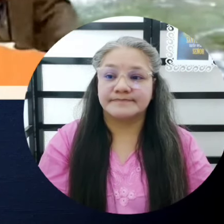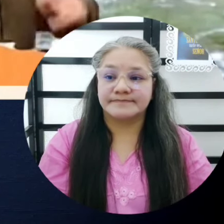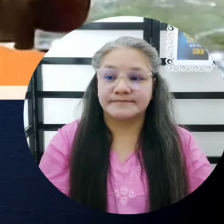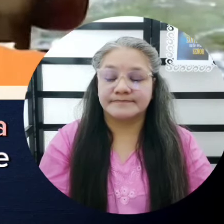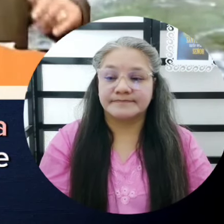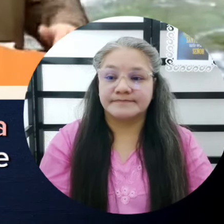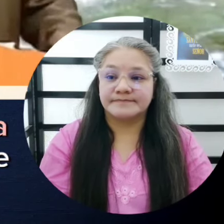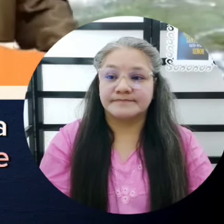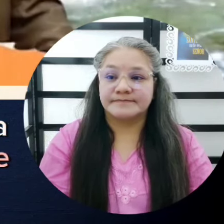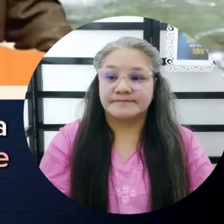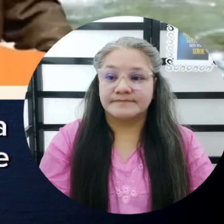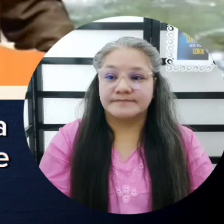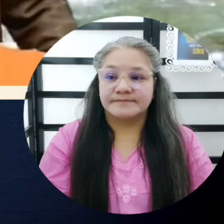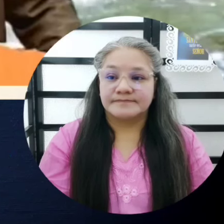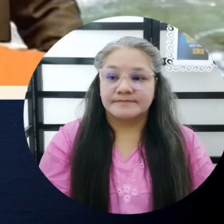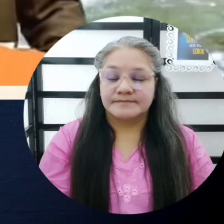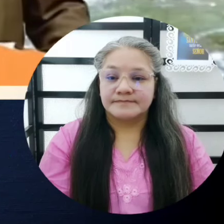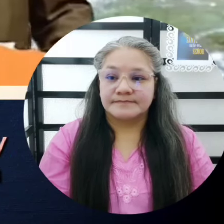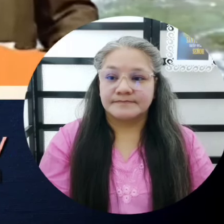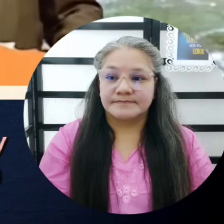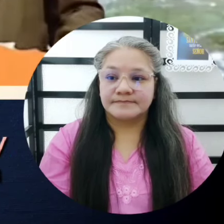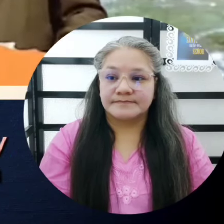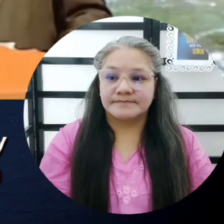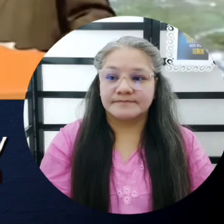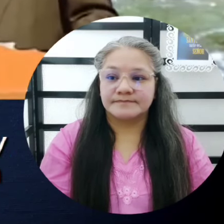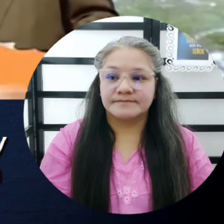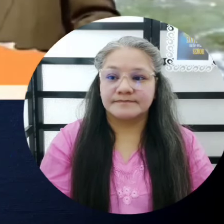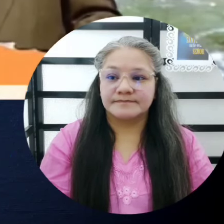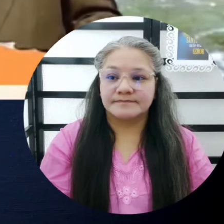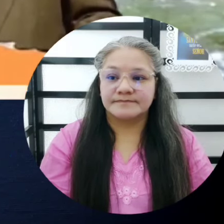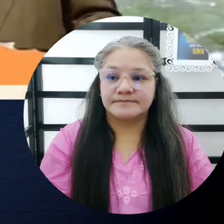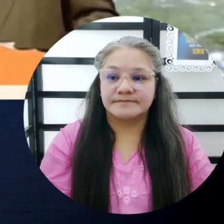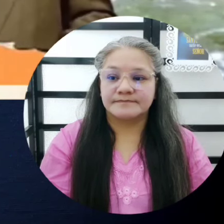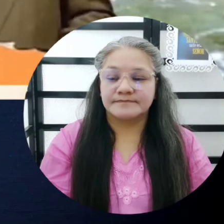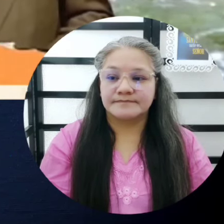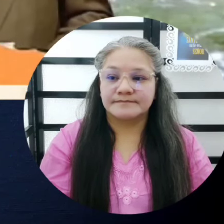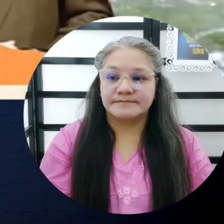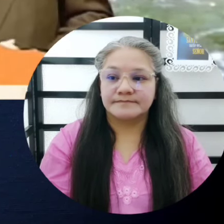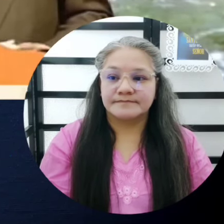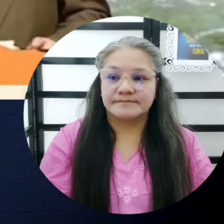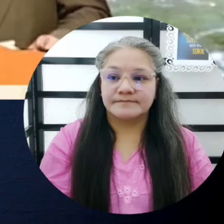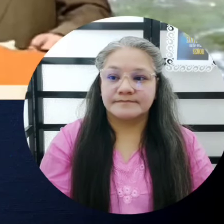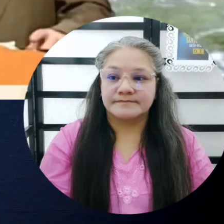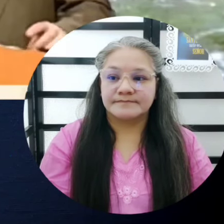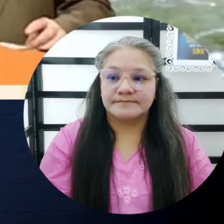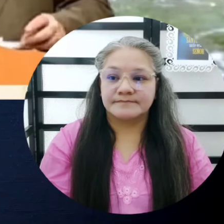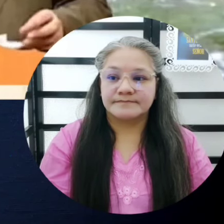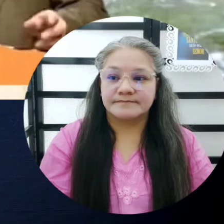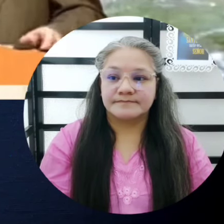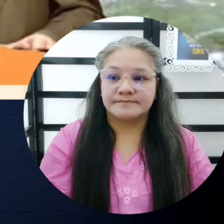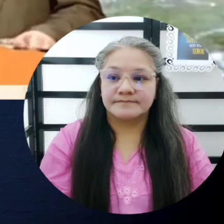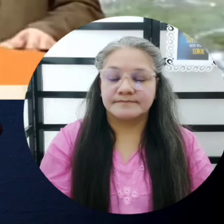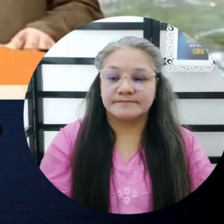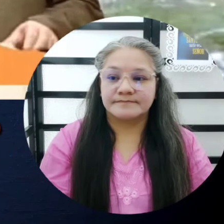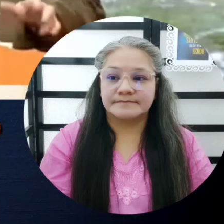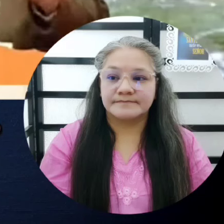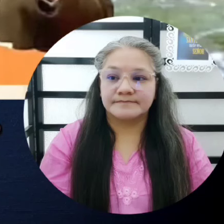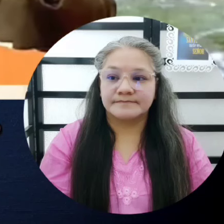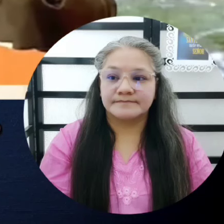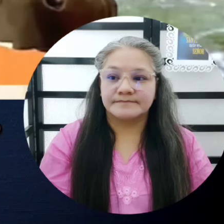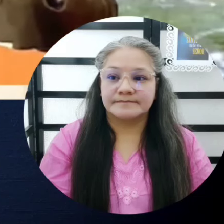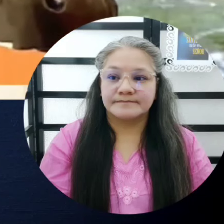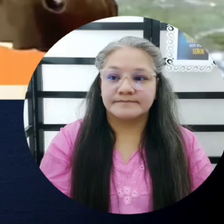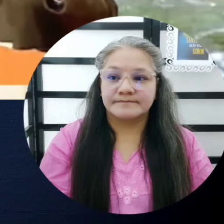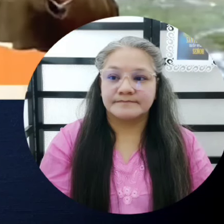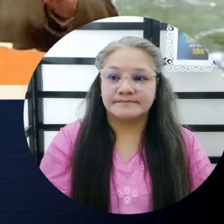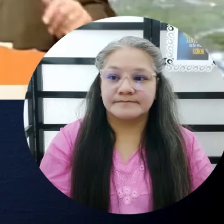Y hay hombres cuando le preguntan a la mujer que si son virgen, ella dice: no, no soy virgen. Le dice: bueno, el